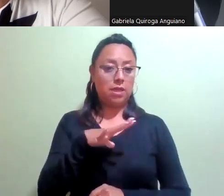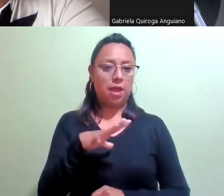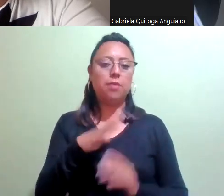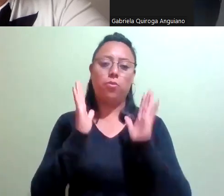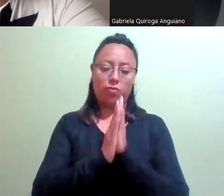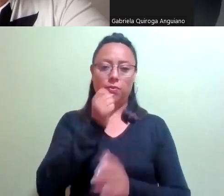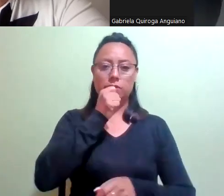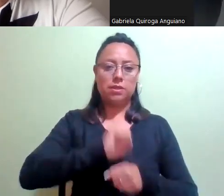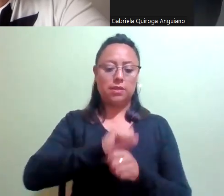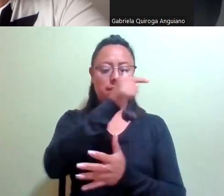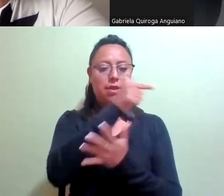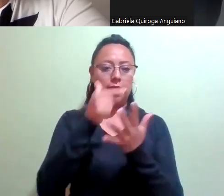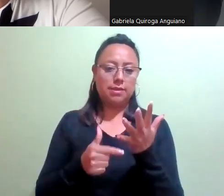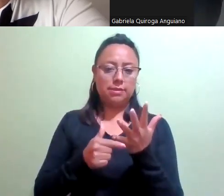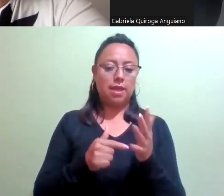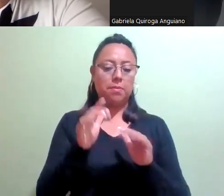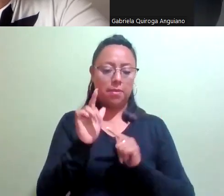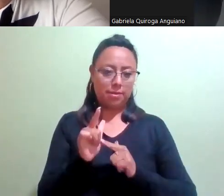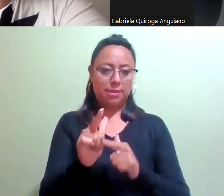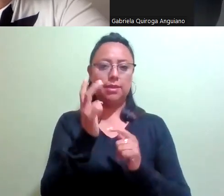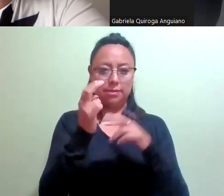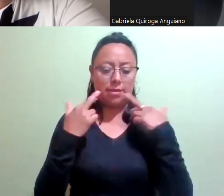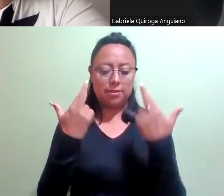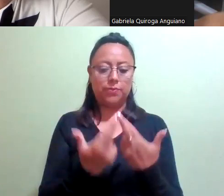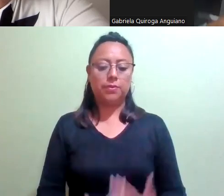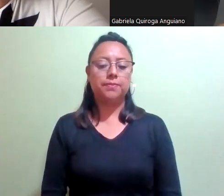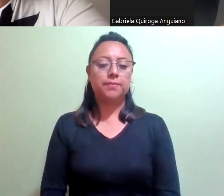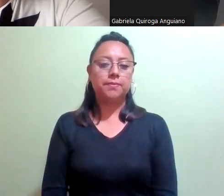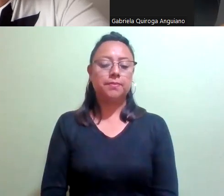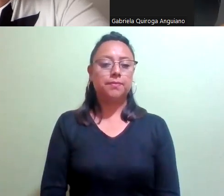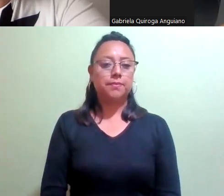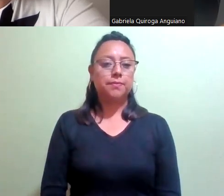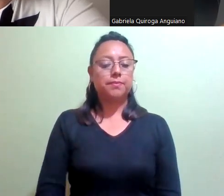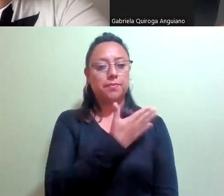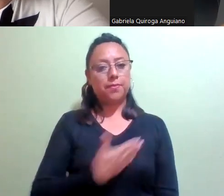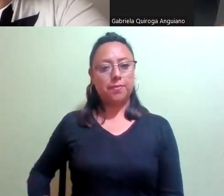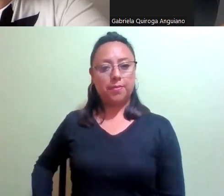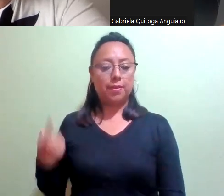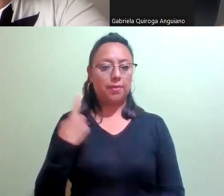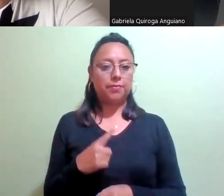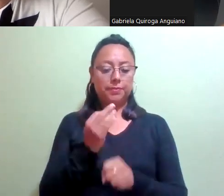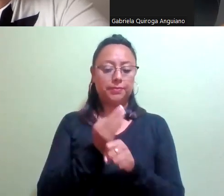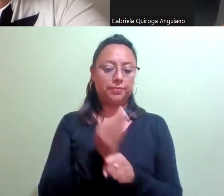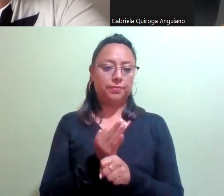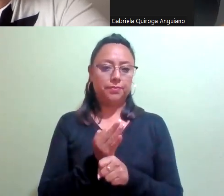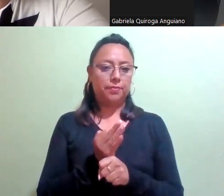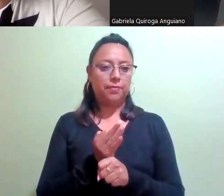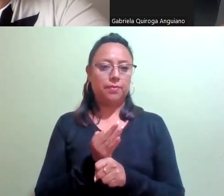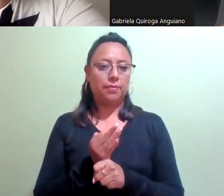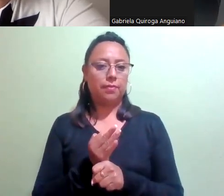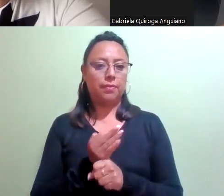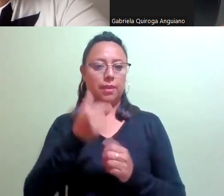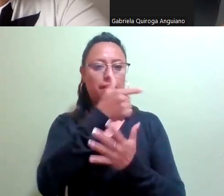de asistencia para dar continuidad a la presente sesión. Por instrucciones de la presidencia se procede a pasar lista de